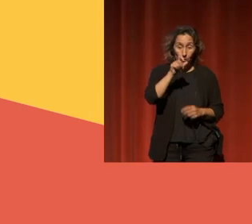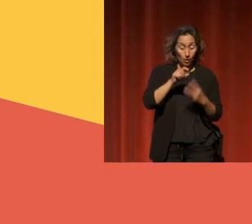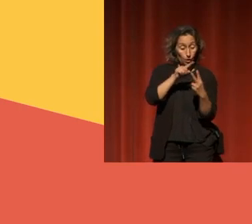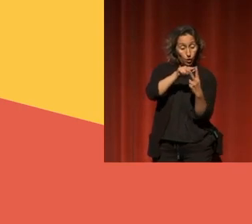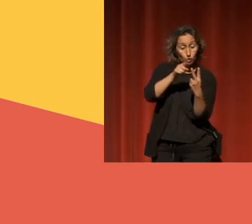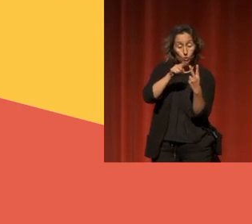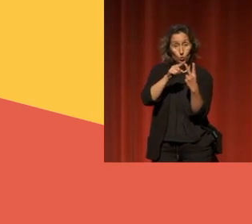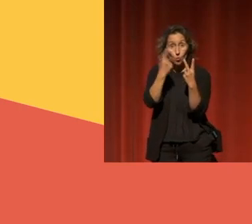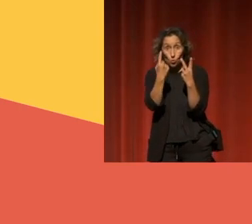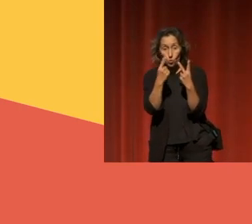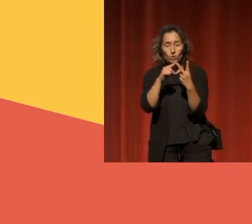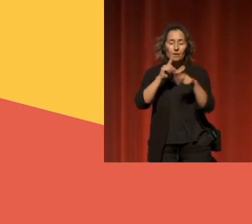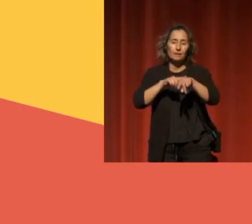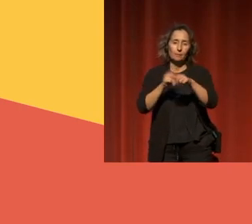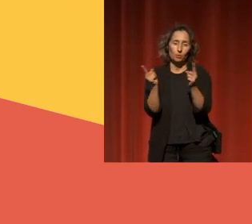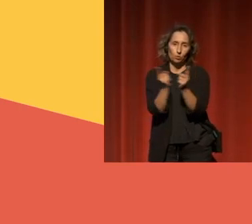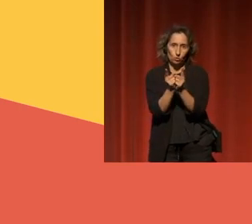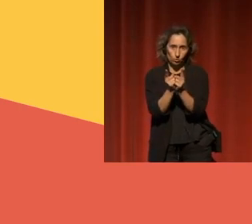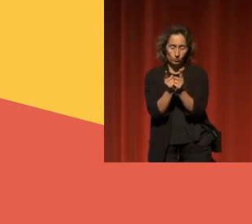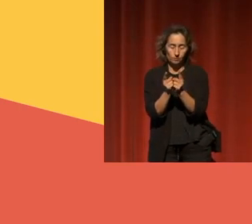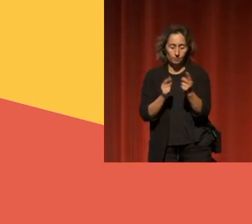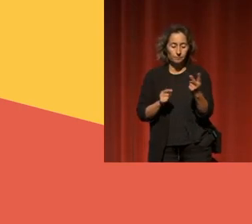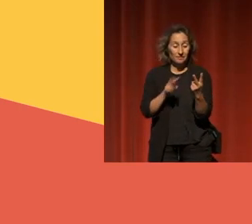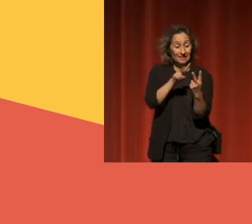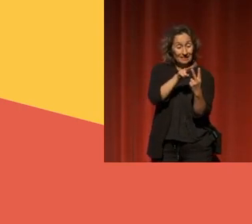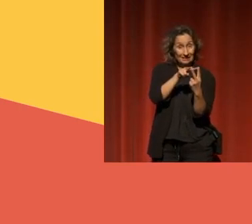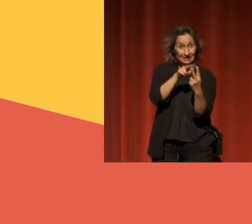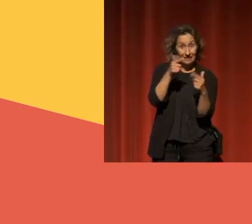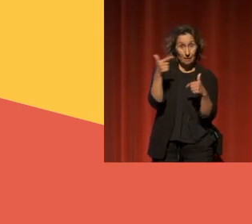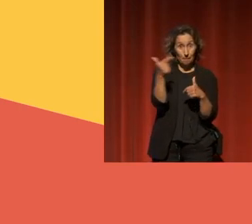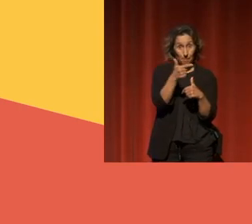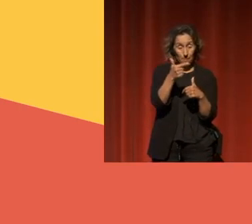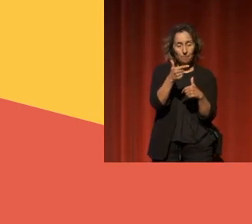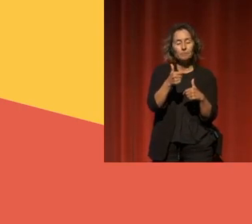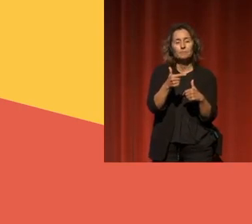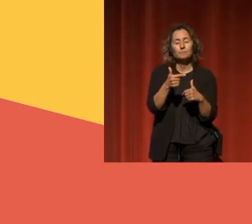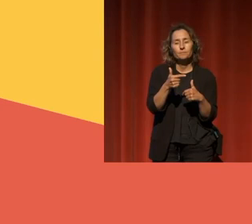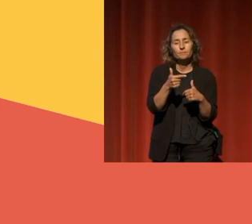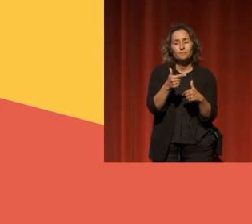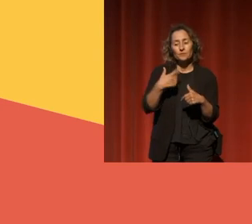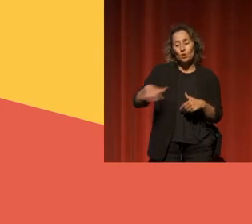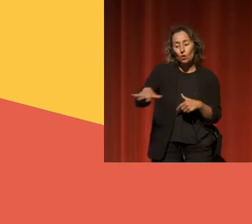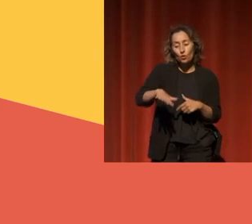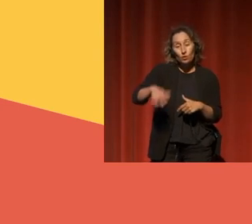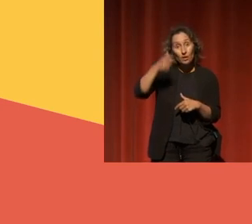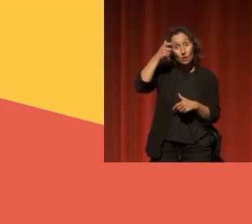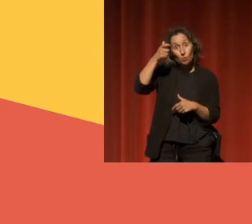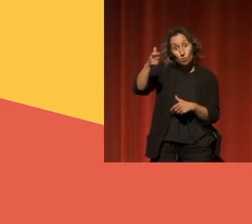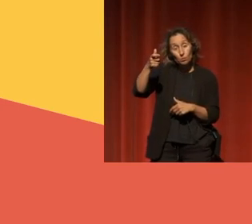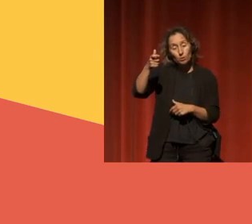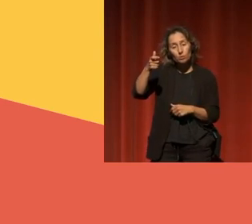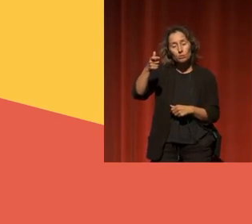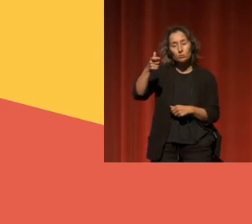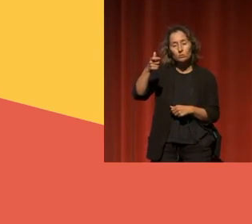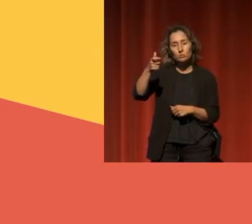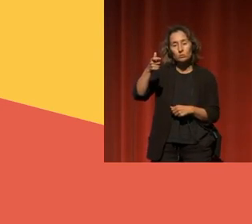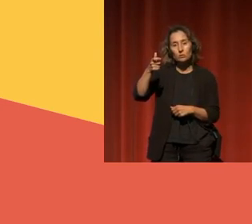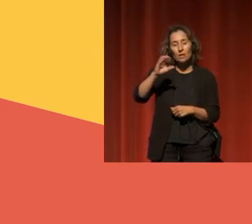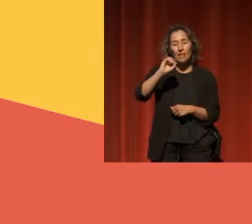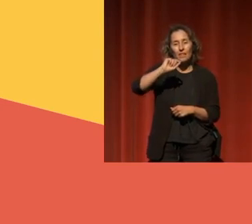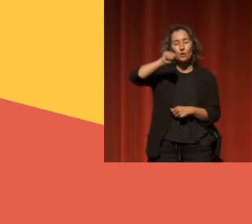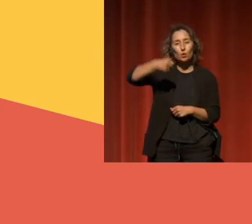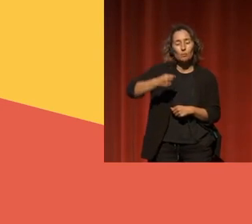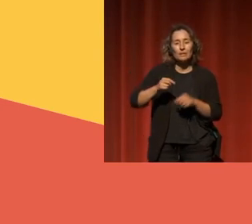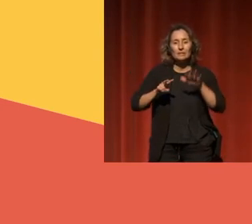a tiempo parcial entonces haciendo la media entre esos dos datos obtenemos que en las zonas Rurales eh Hay un